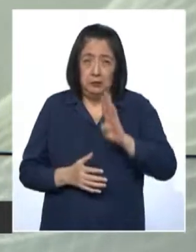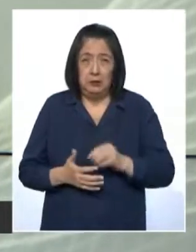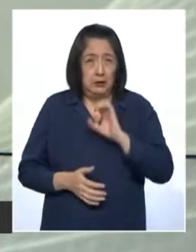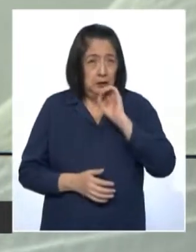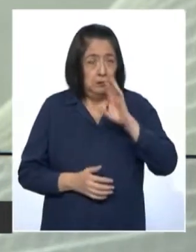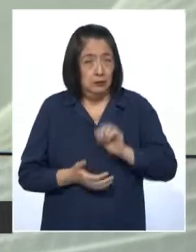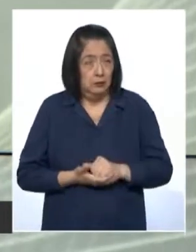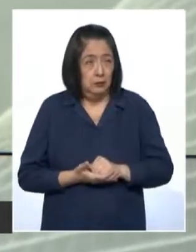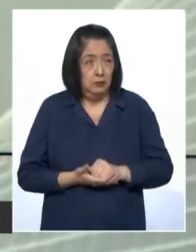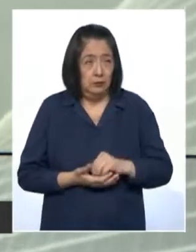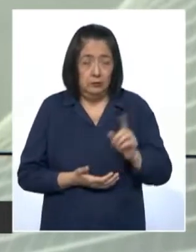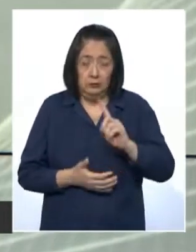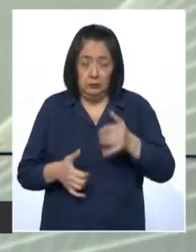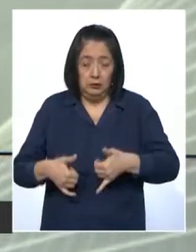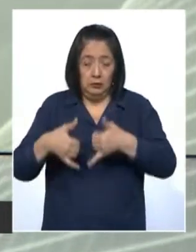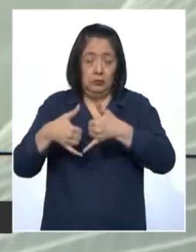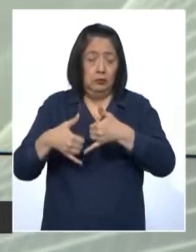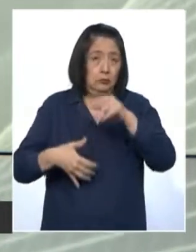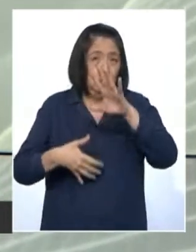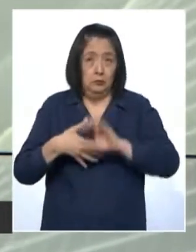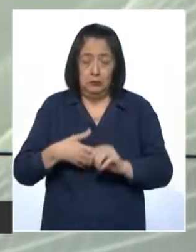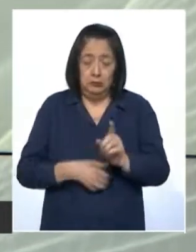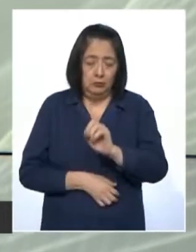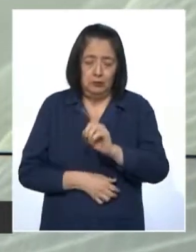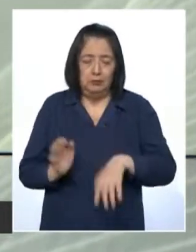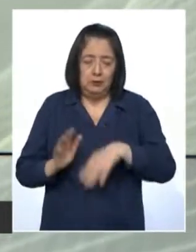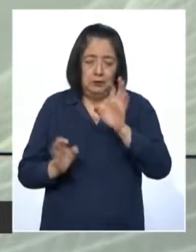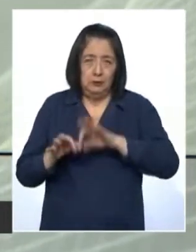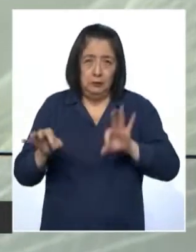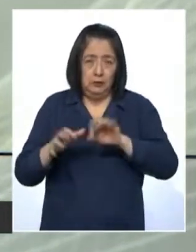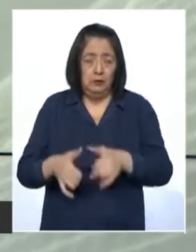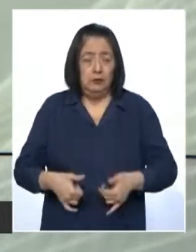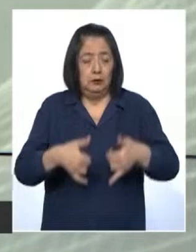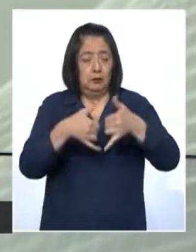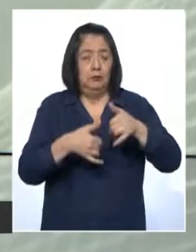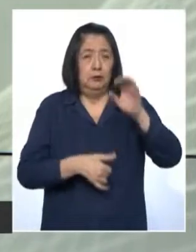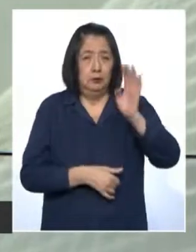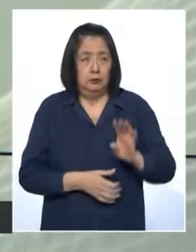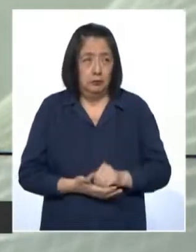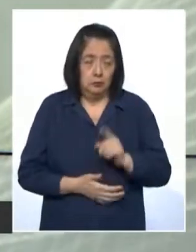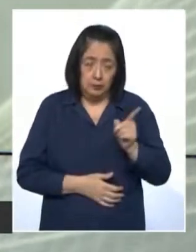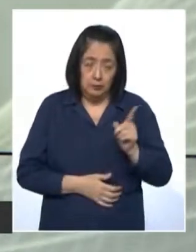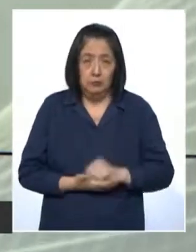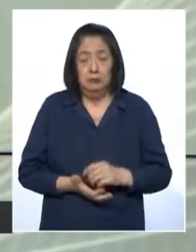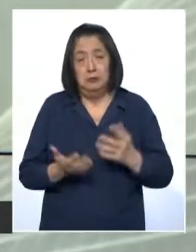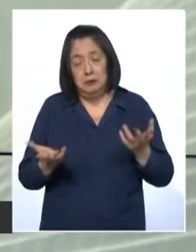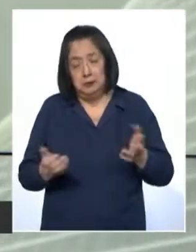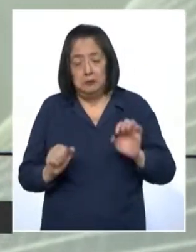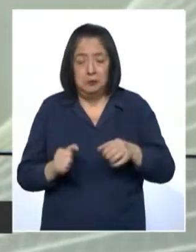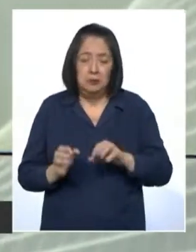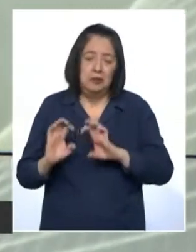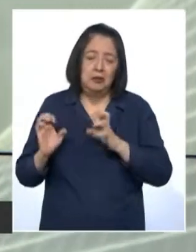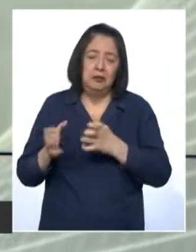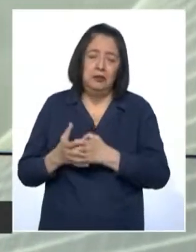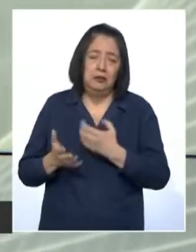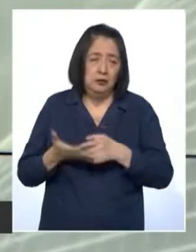la prioridad no es la Copa Sudamericana, sino es la Copa de Brasil y el brasileirao, con lo cual irá con un